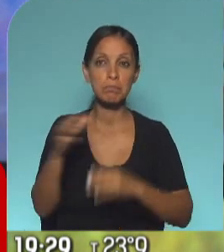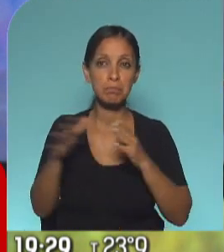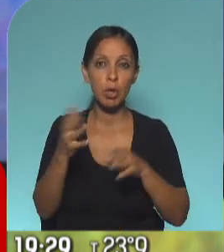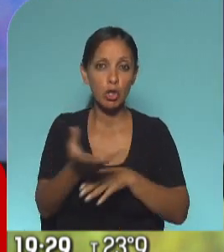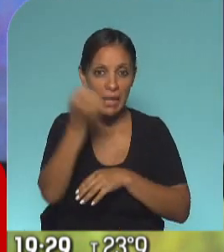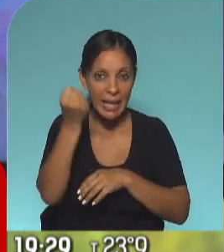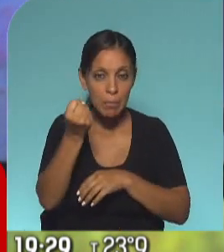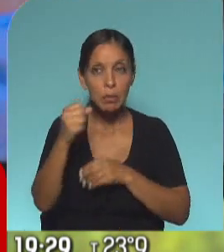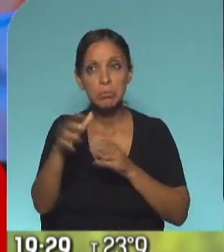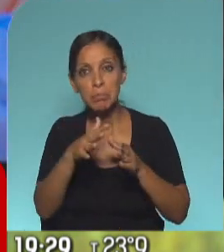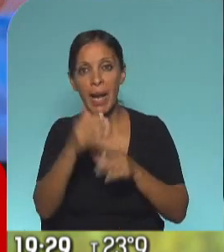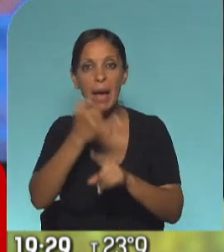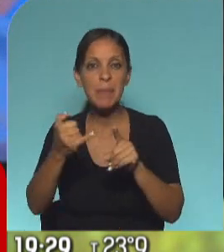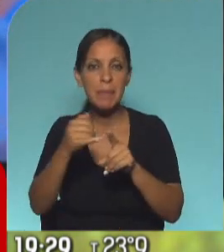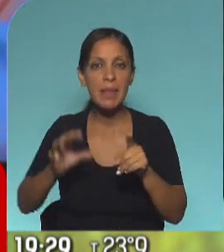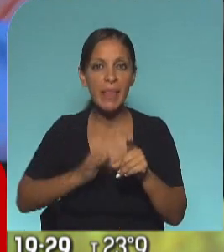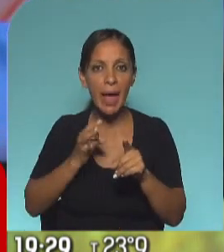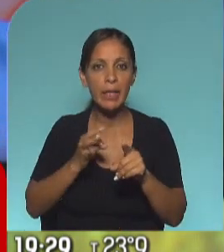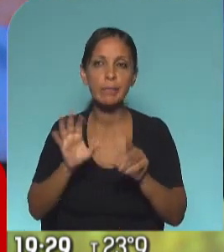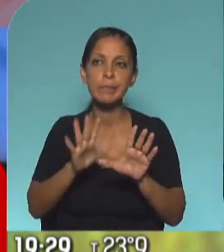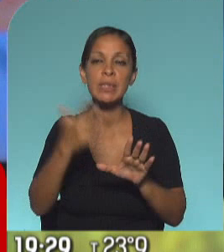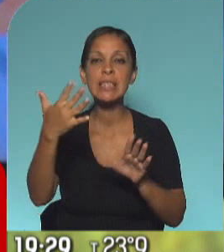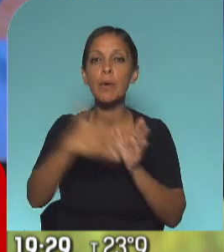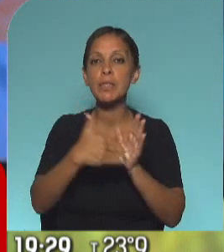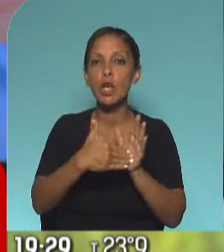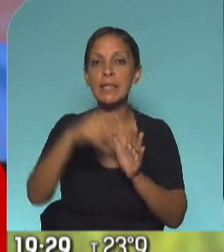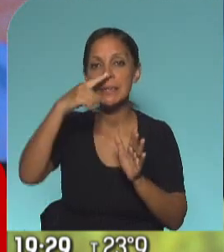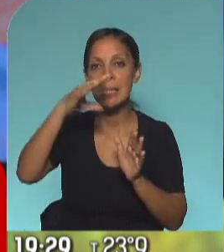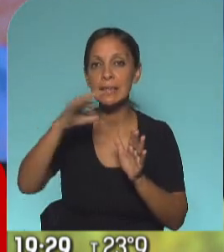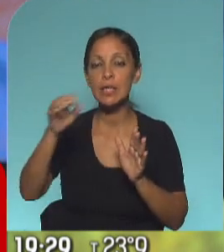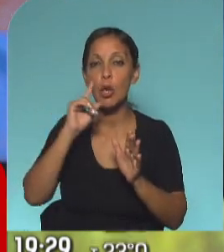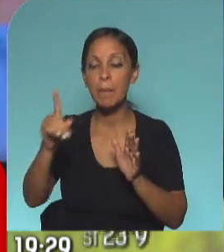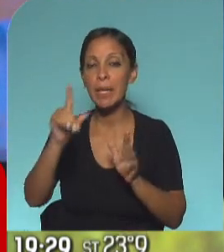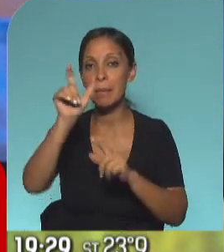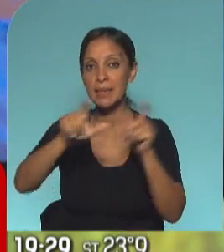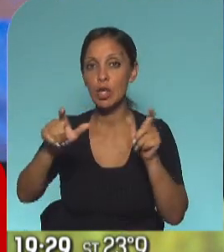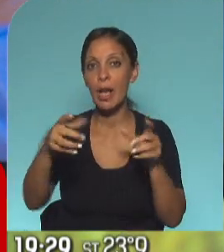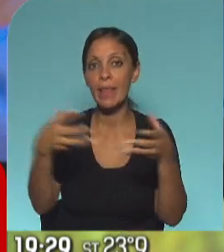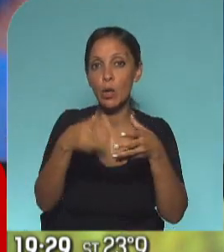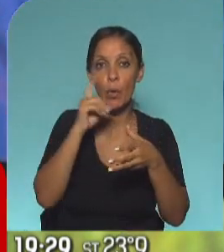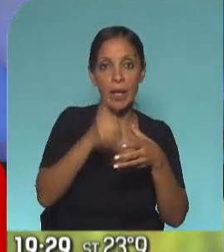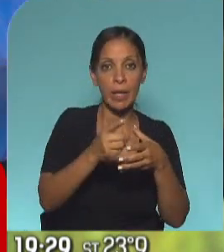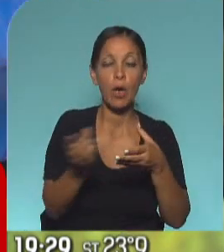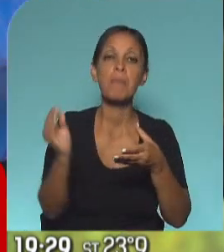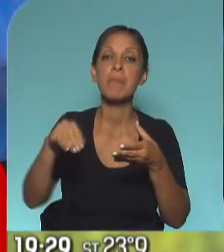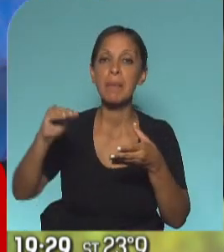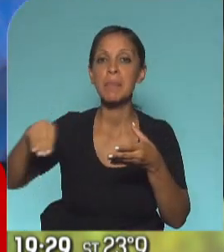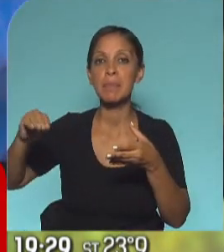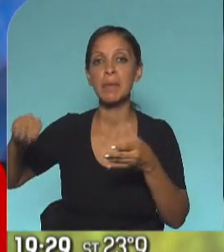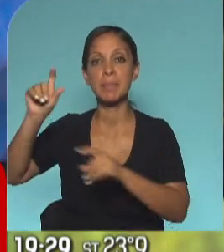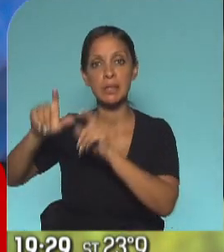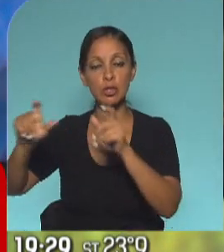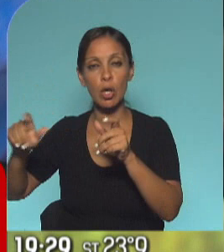año vacunados 5.700.000 bonaerenses de riesgo y algunos otros más que se van a seguir vacunando en el resto del